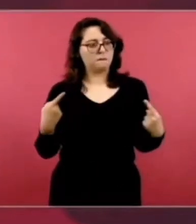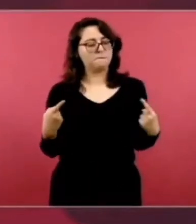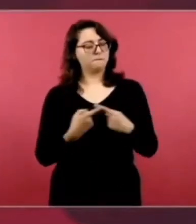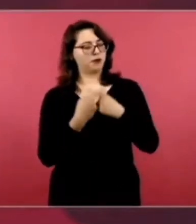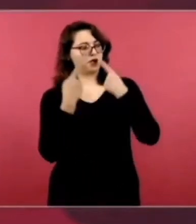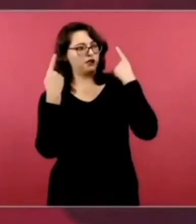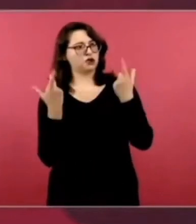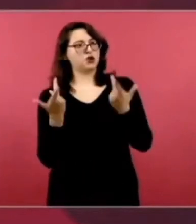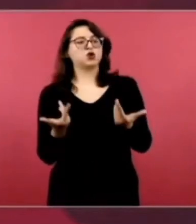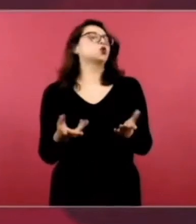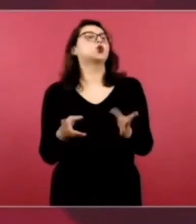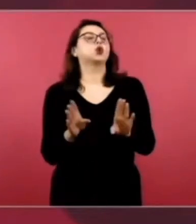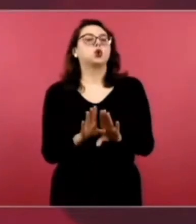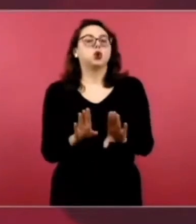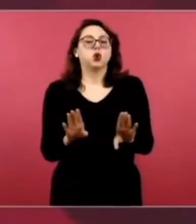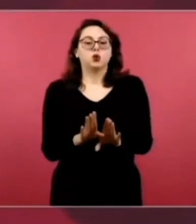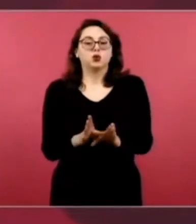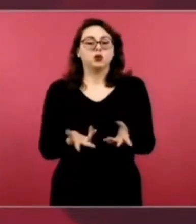¿Cómo